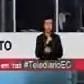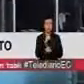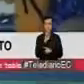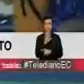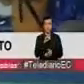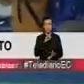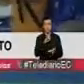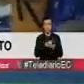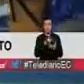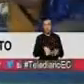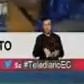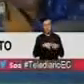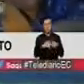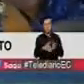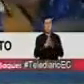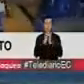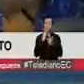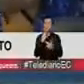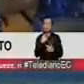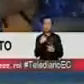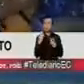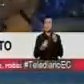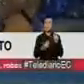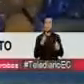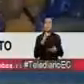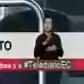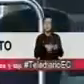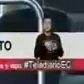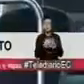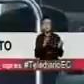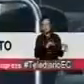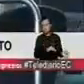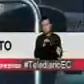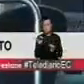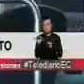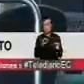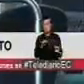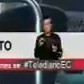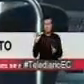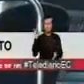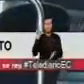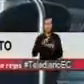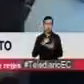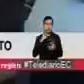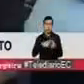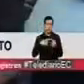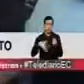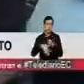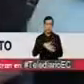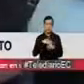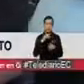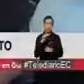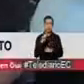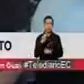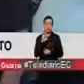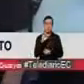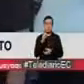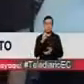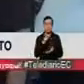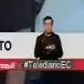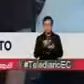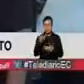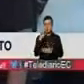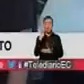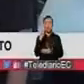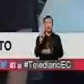sus vuelos. Pidieron respuesta sobre la reprogramación de los viajes en el aeropuerto Mariscal Sucre de Quito. Marta debía salir del país la tarde de